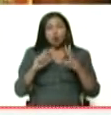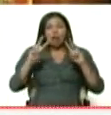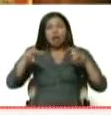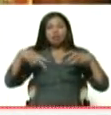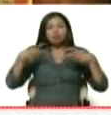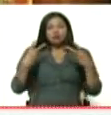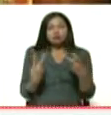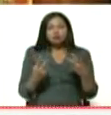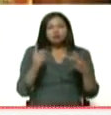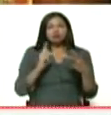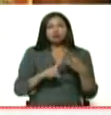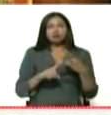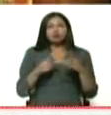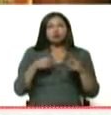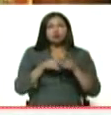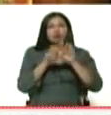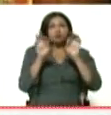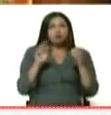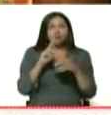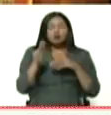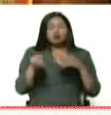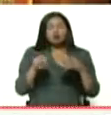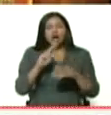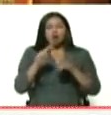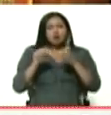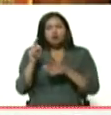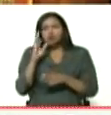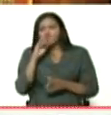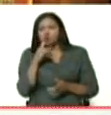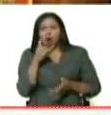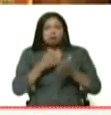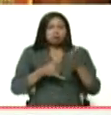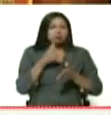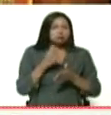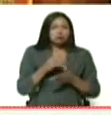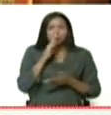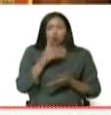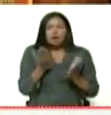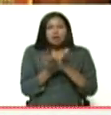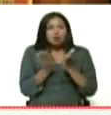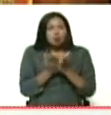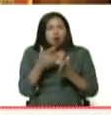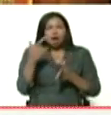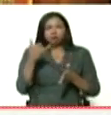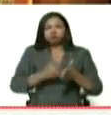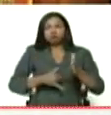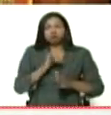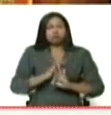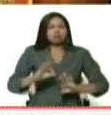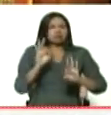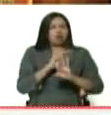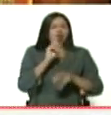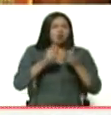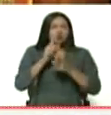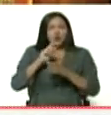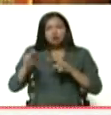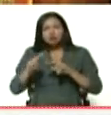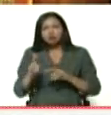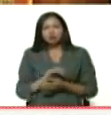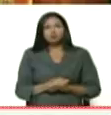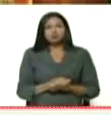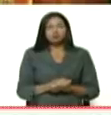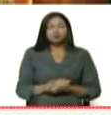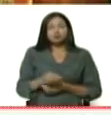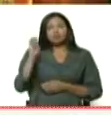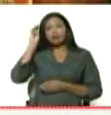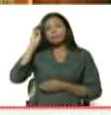actualización. Miren, niños que están desactualizados, estaban descolarizados, no escolarizados. la